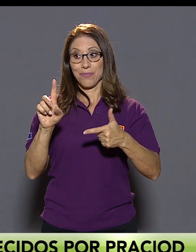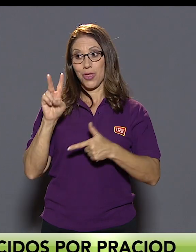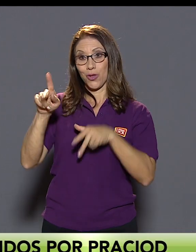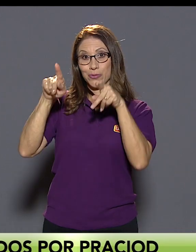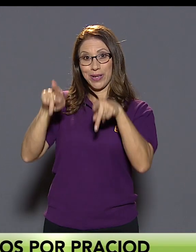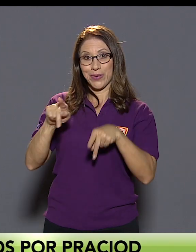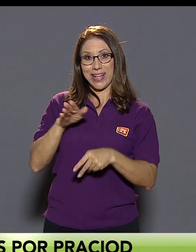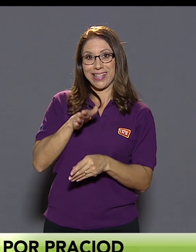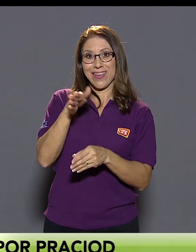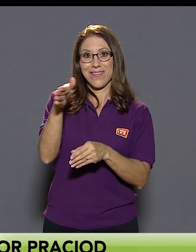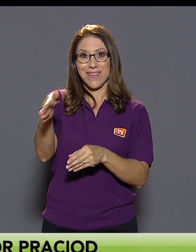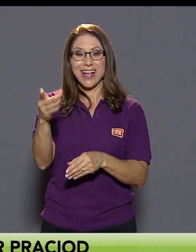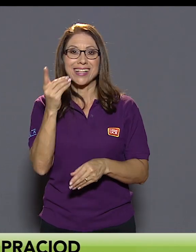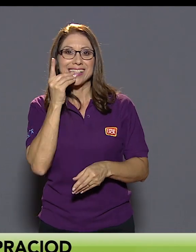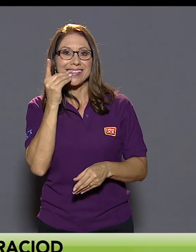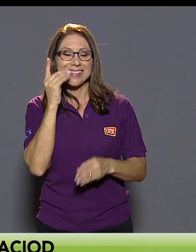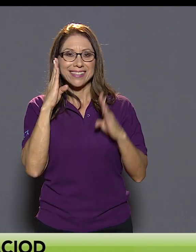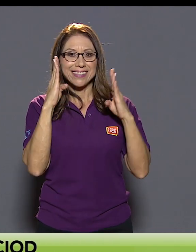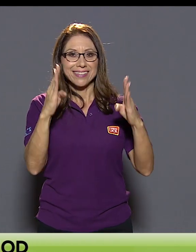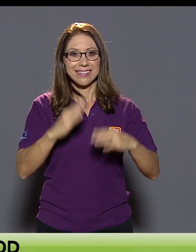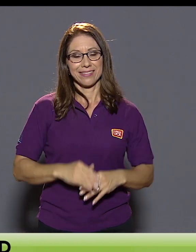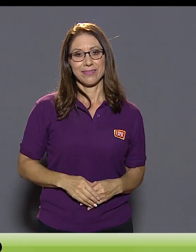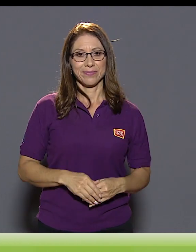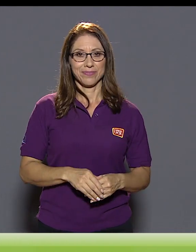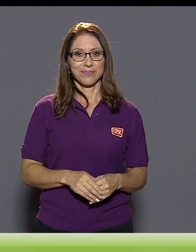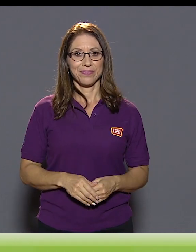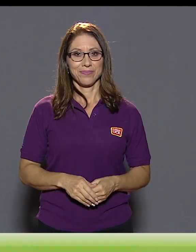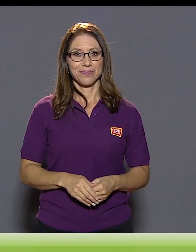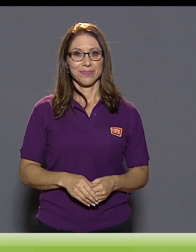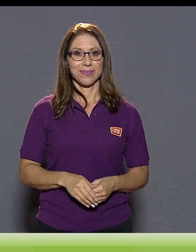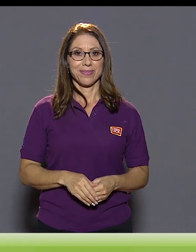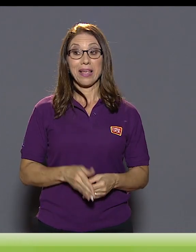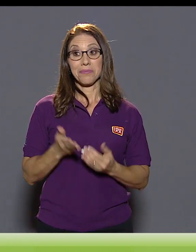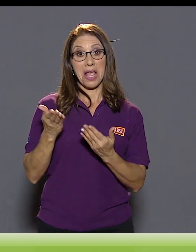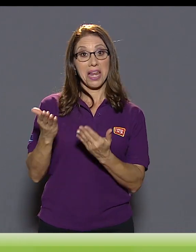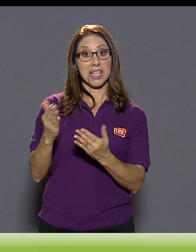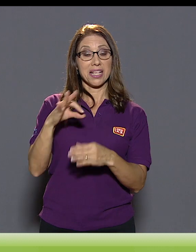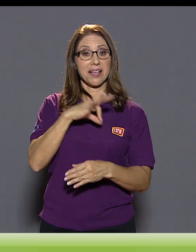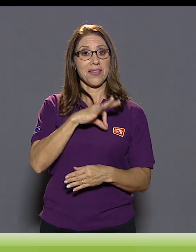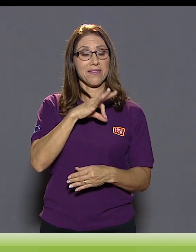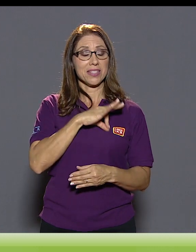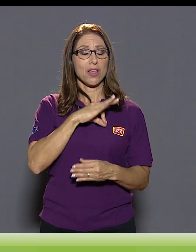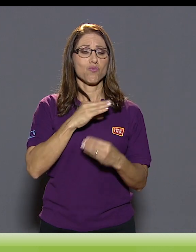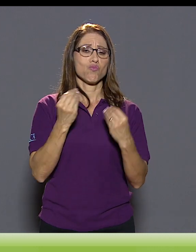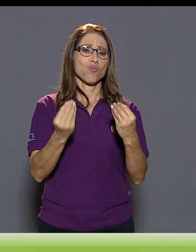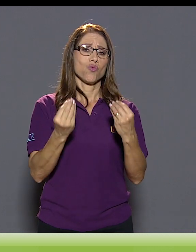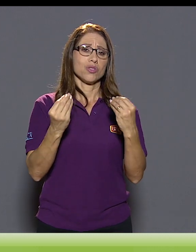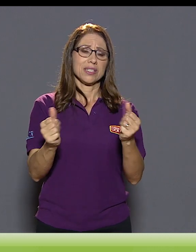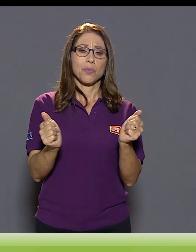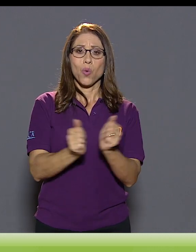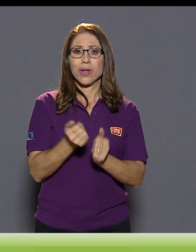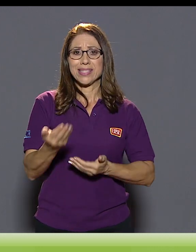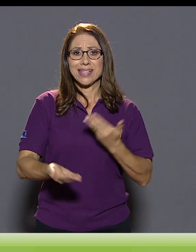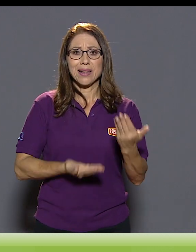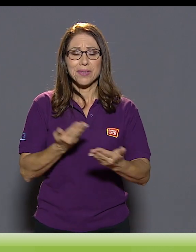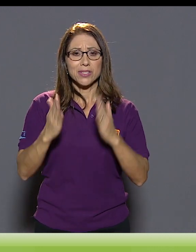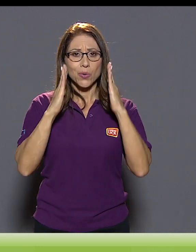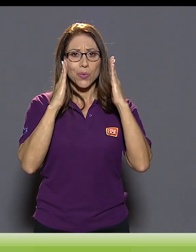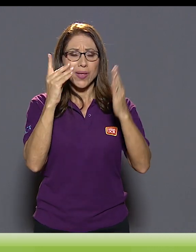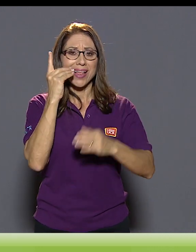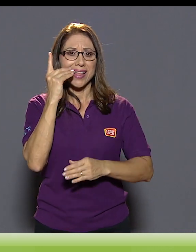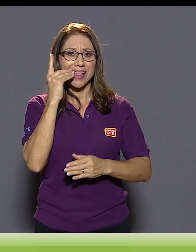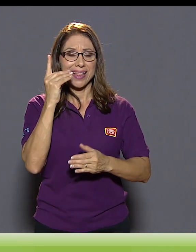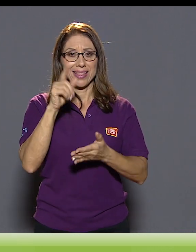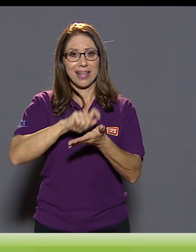al consultorio para recibir atención odontológica. Anita se ha beneficiado muchísimo del servicio